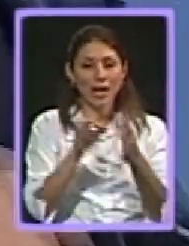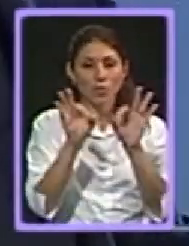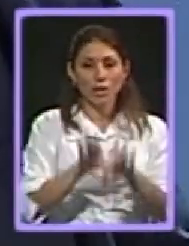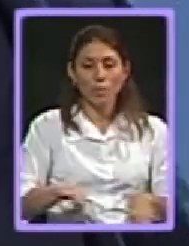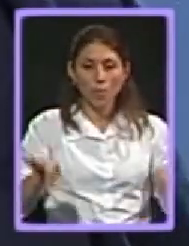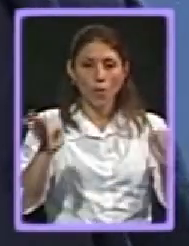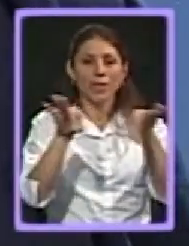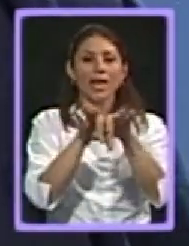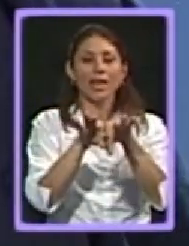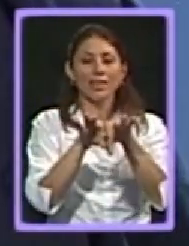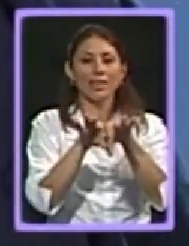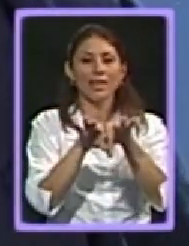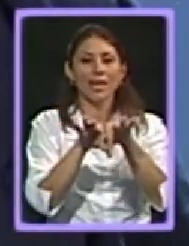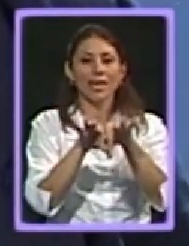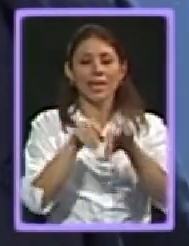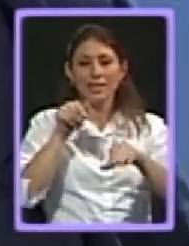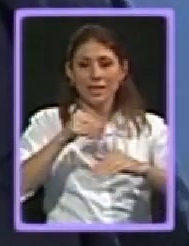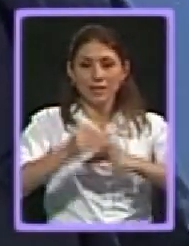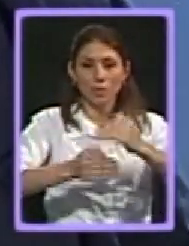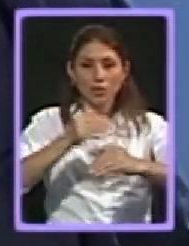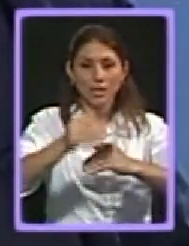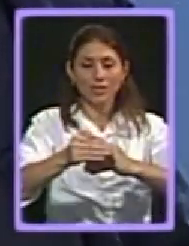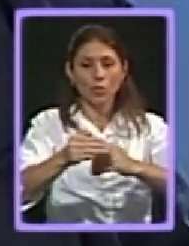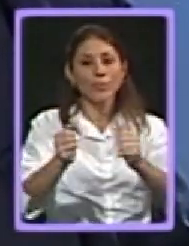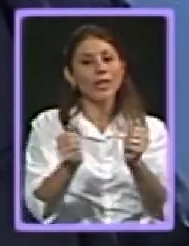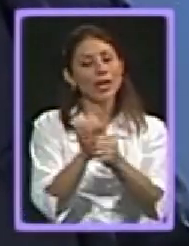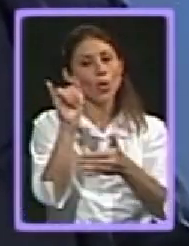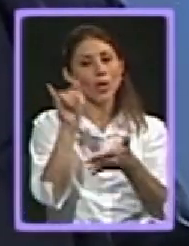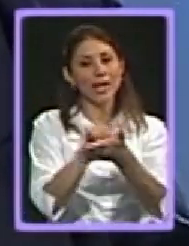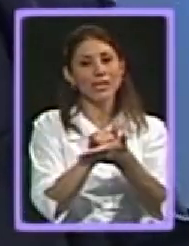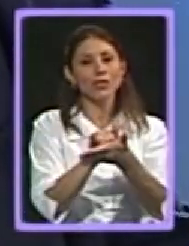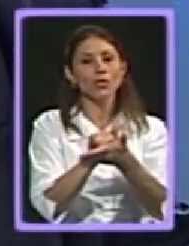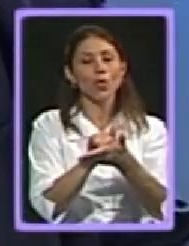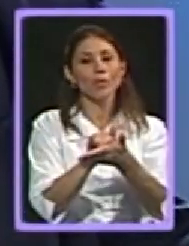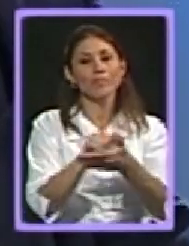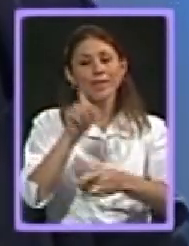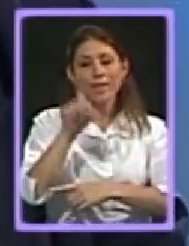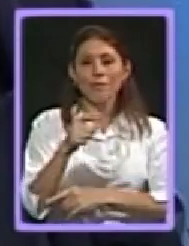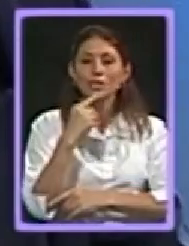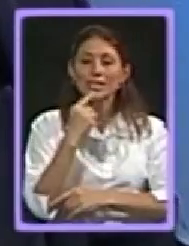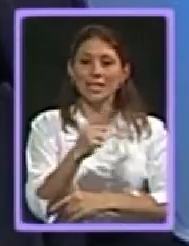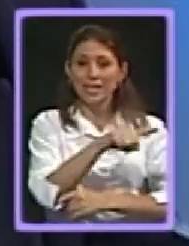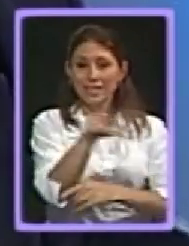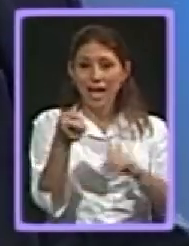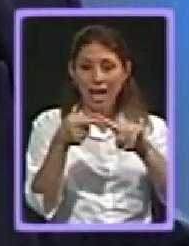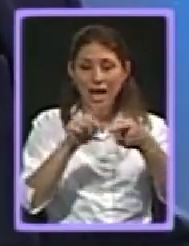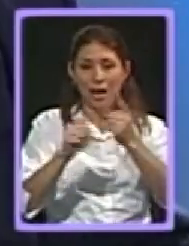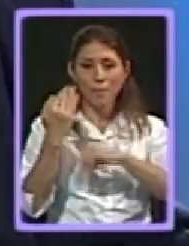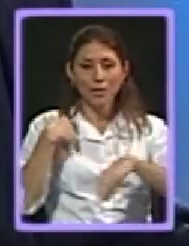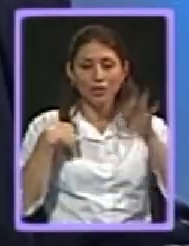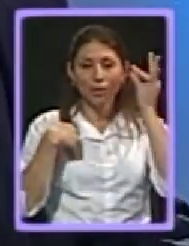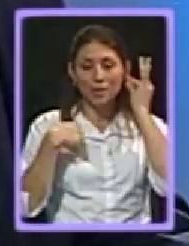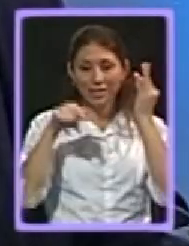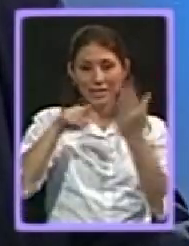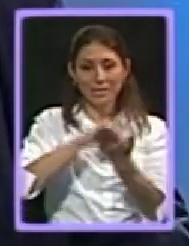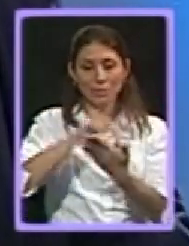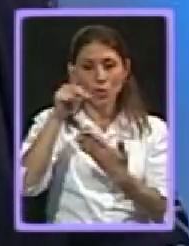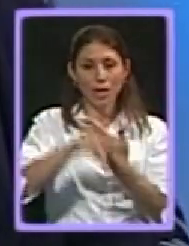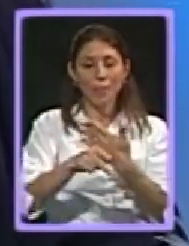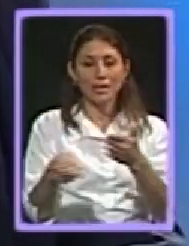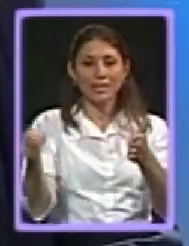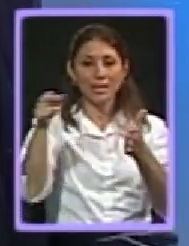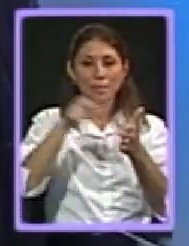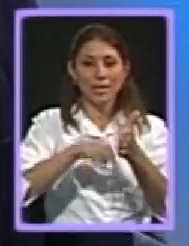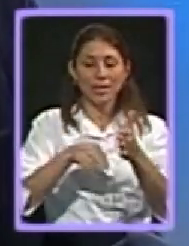de este proceso. Y con eso pues tenemos que decirles a las amigas y amigos que este programa